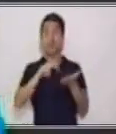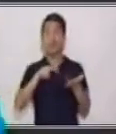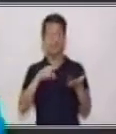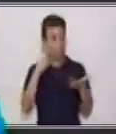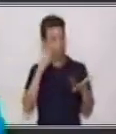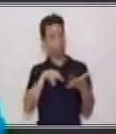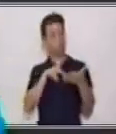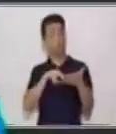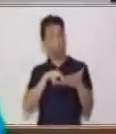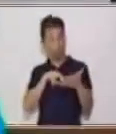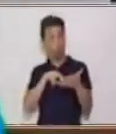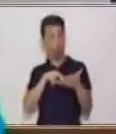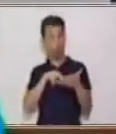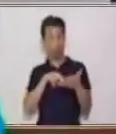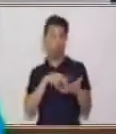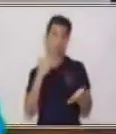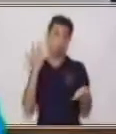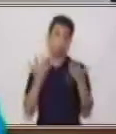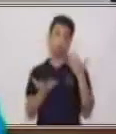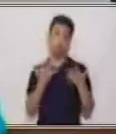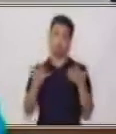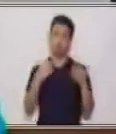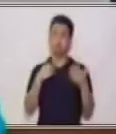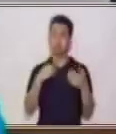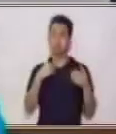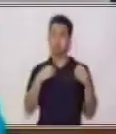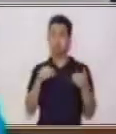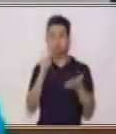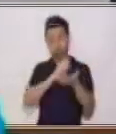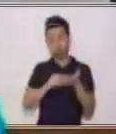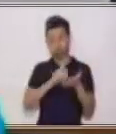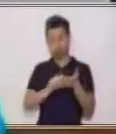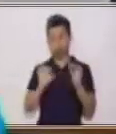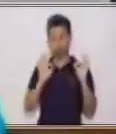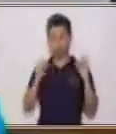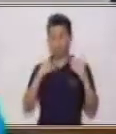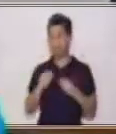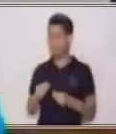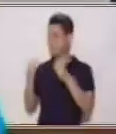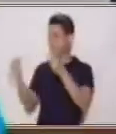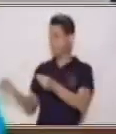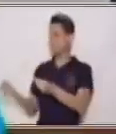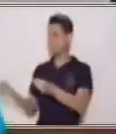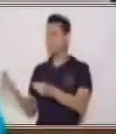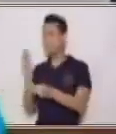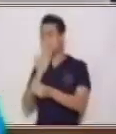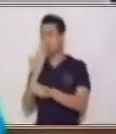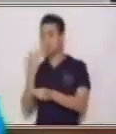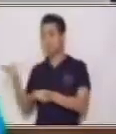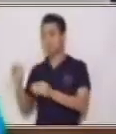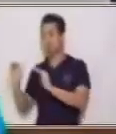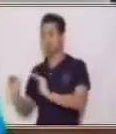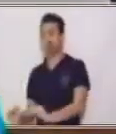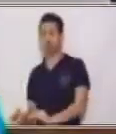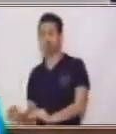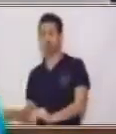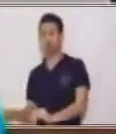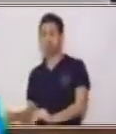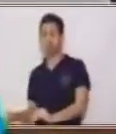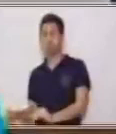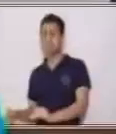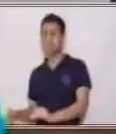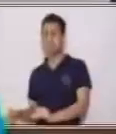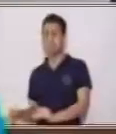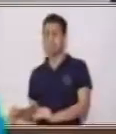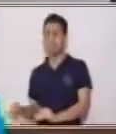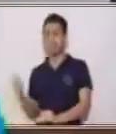porque puede ser que yo se lo dé a un estudiante más pequeño, en mi caso, yo maestra, se lo dé a un estudiante